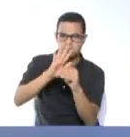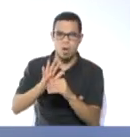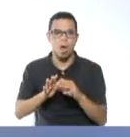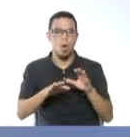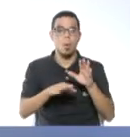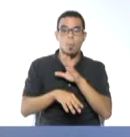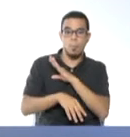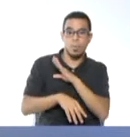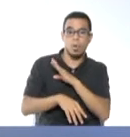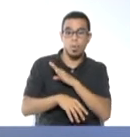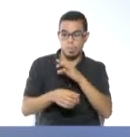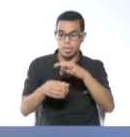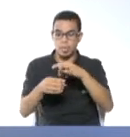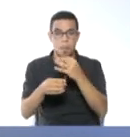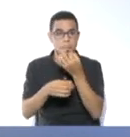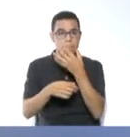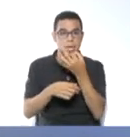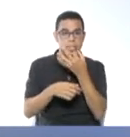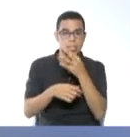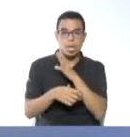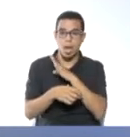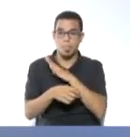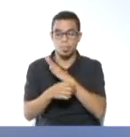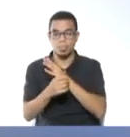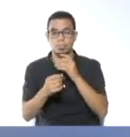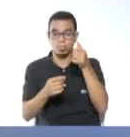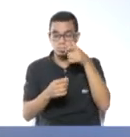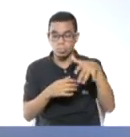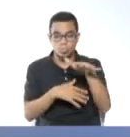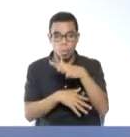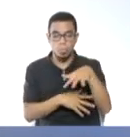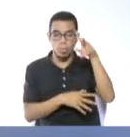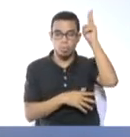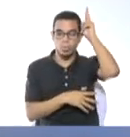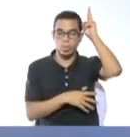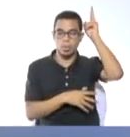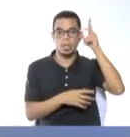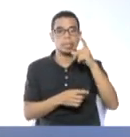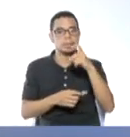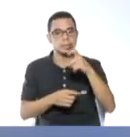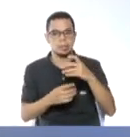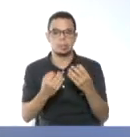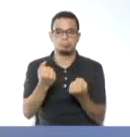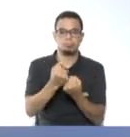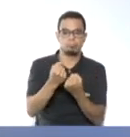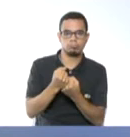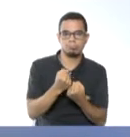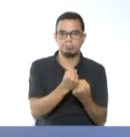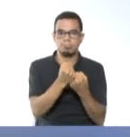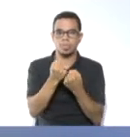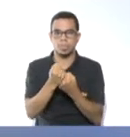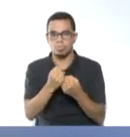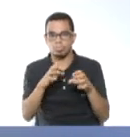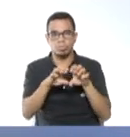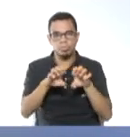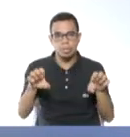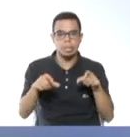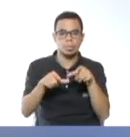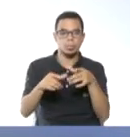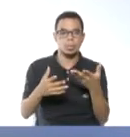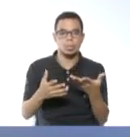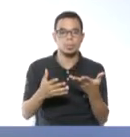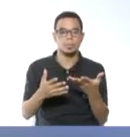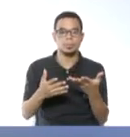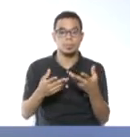culturas originarias, y que también es un punto importante a seguir fortaleciendo en la educación.